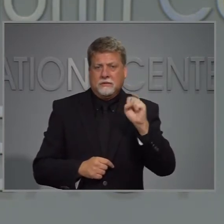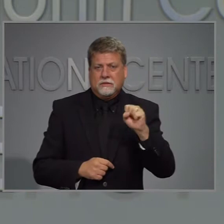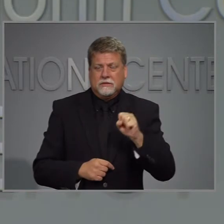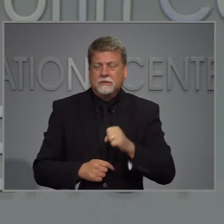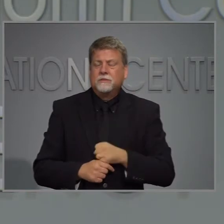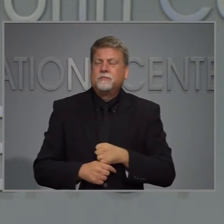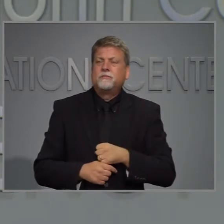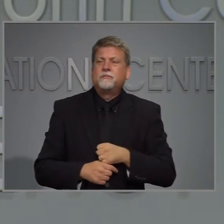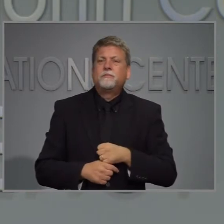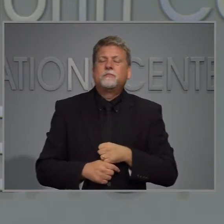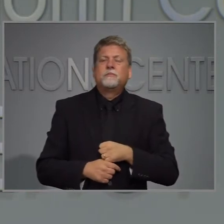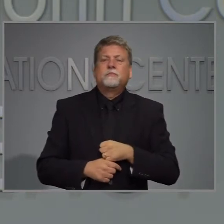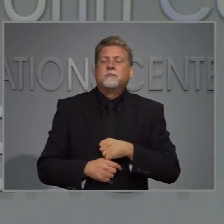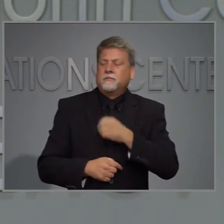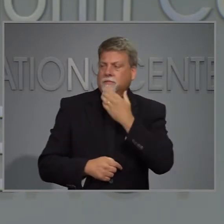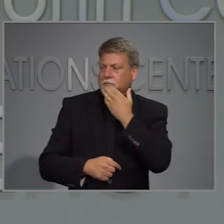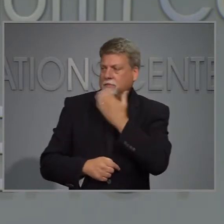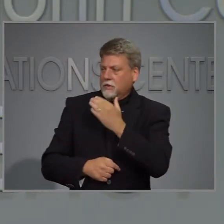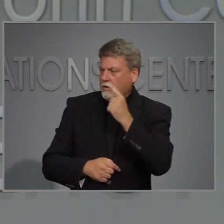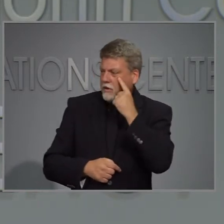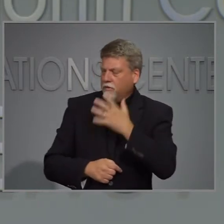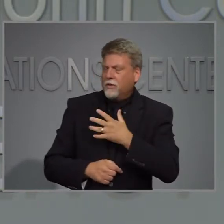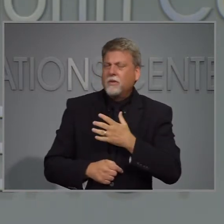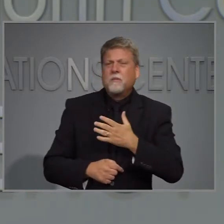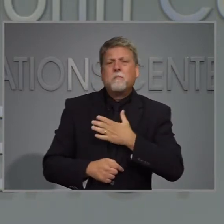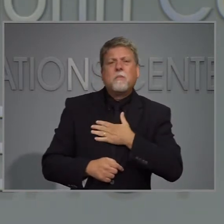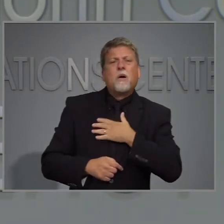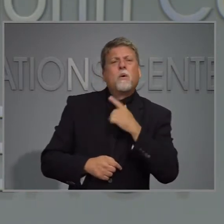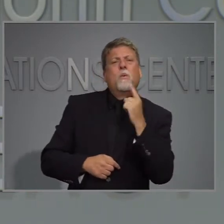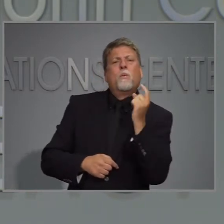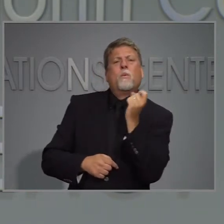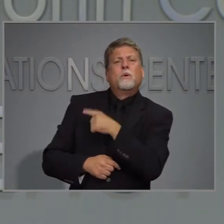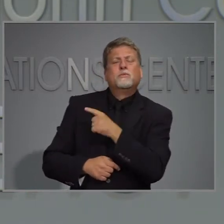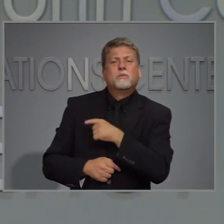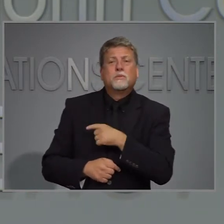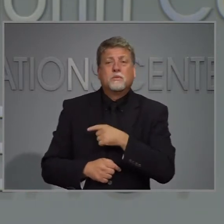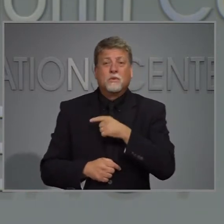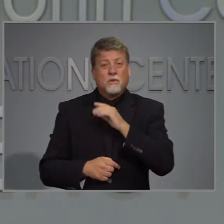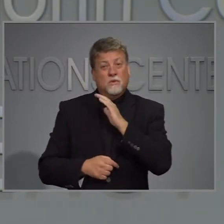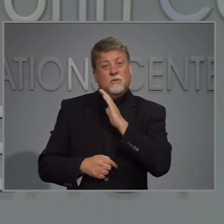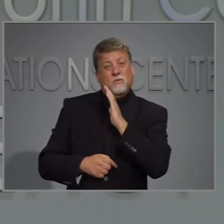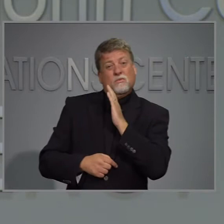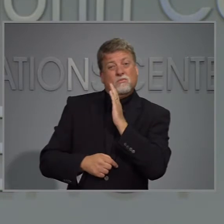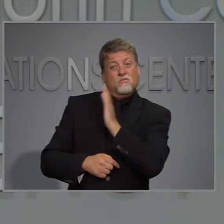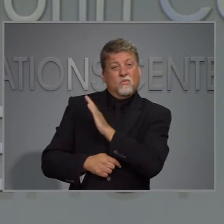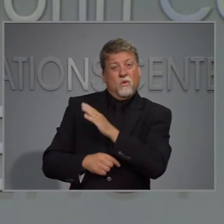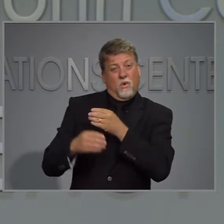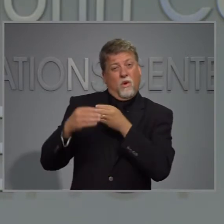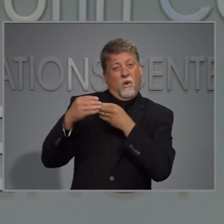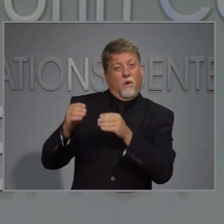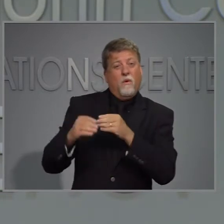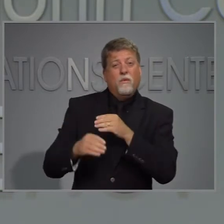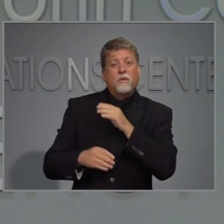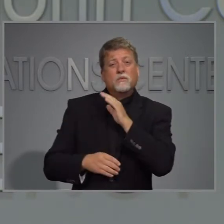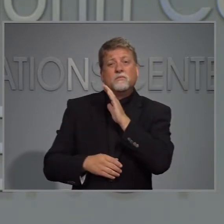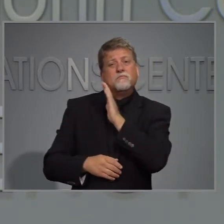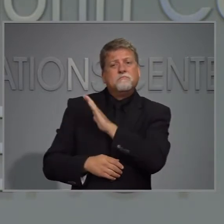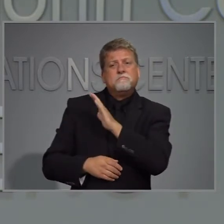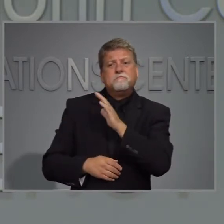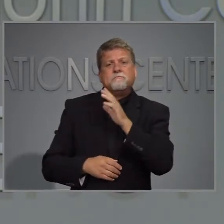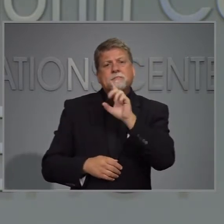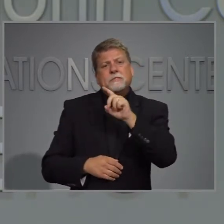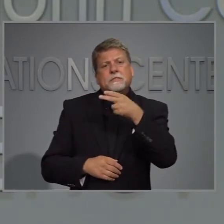Estoy interesado en las conversaciones que la administración ha tenido con los oficiales de las universidades